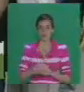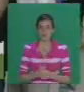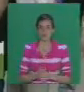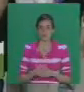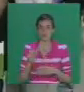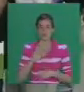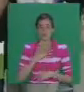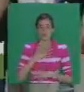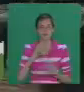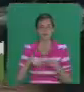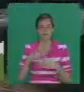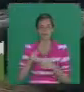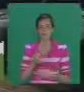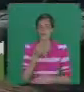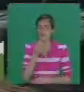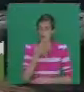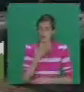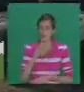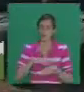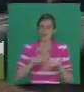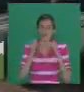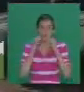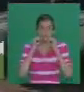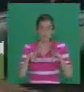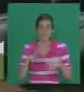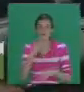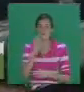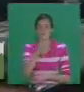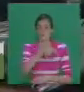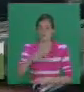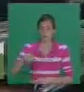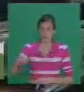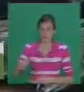Bueno, para mí este proyecto es buenísimo porque beneficia a muchas personas,